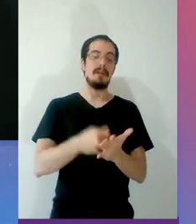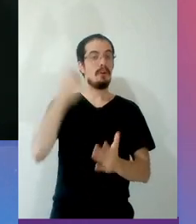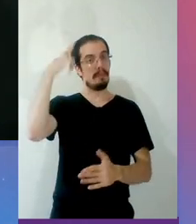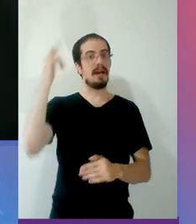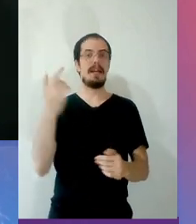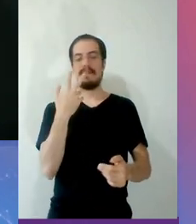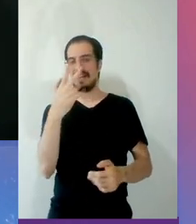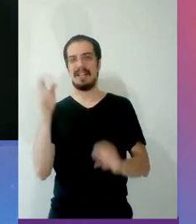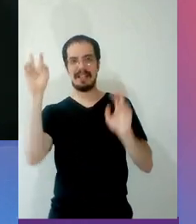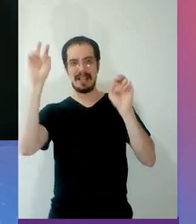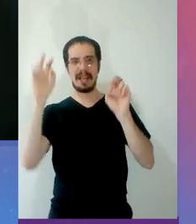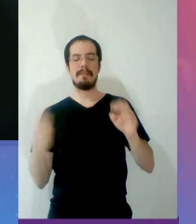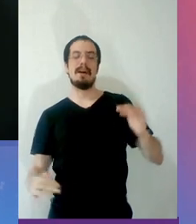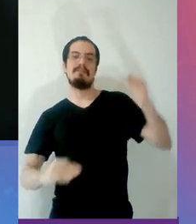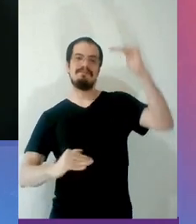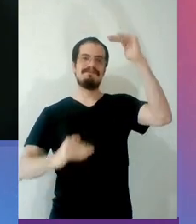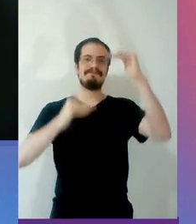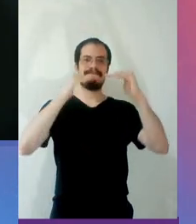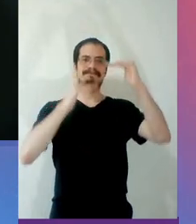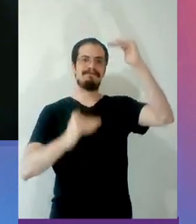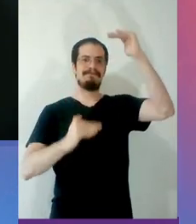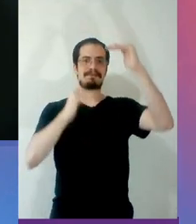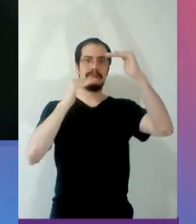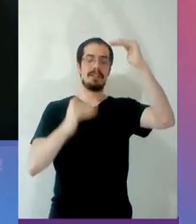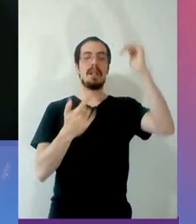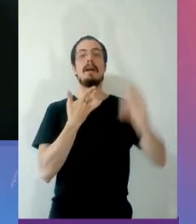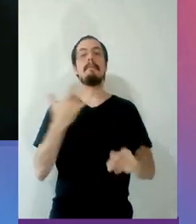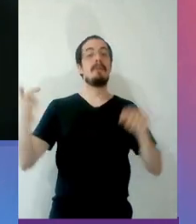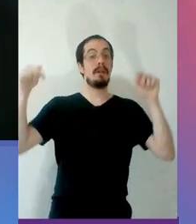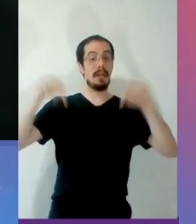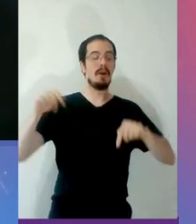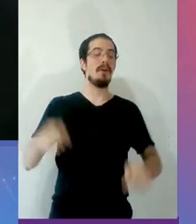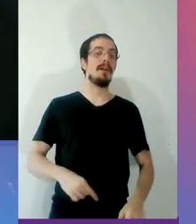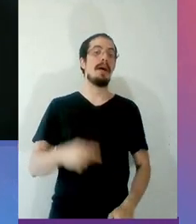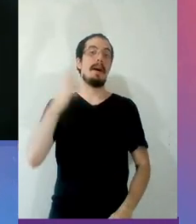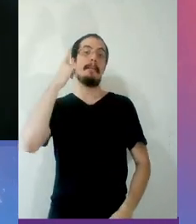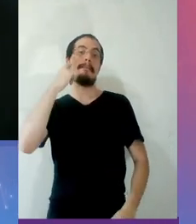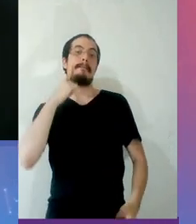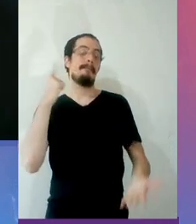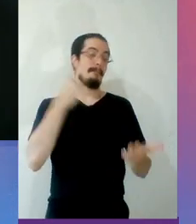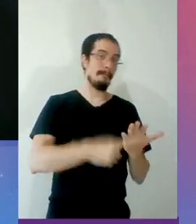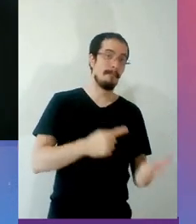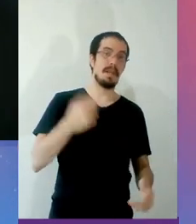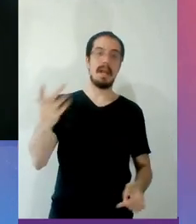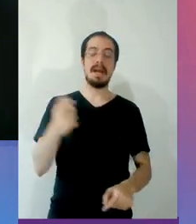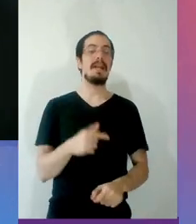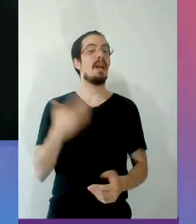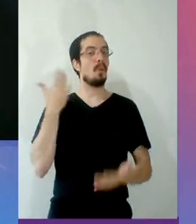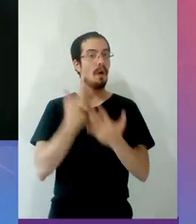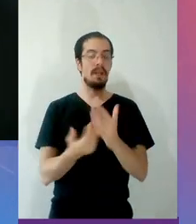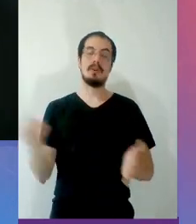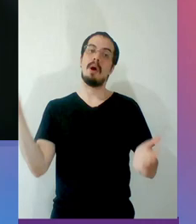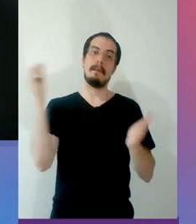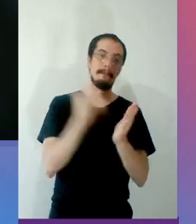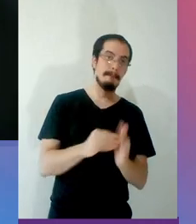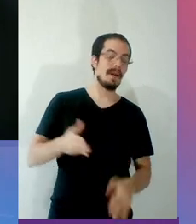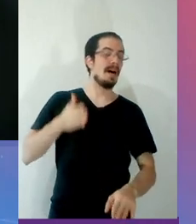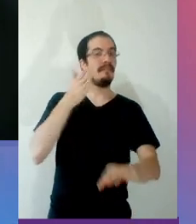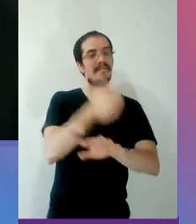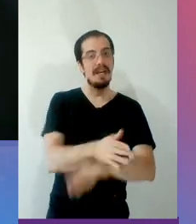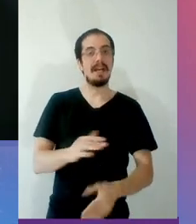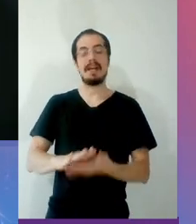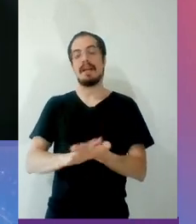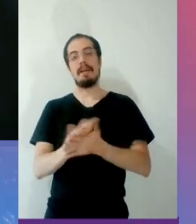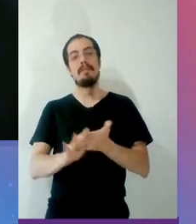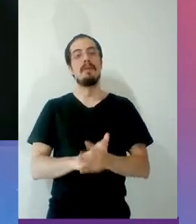de las brechas, porque los niños y las niñas en los primeros 1000 días de vida donde más acuden al sistema de salud, por las vacunas, por el embarazo de la madre, por